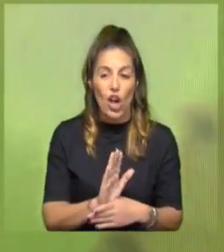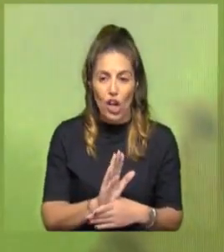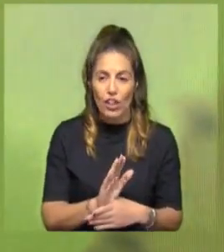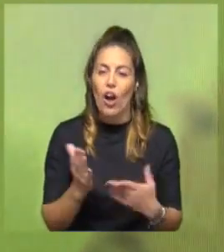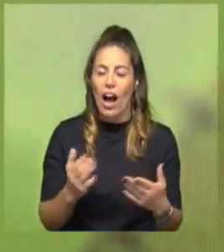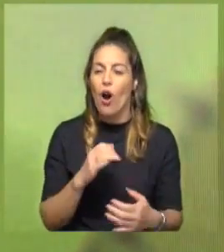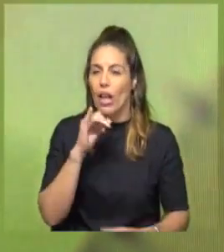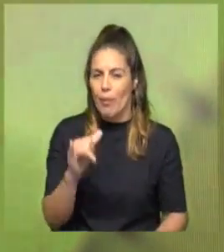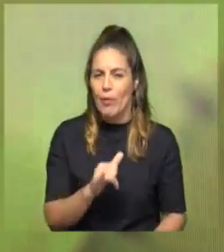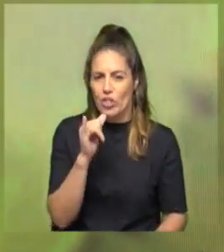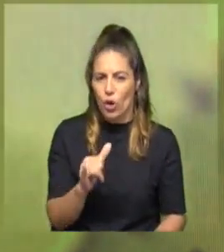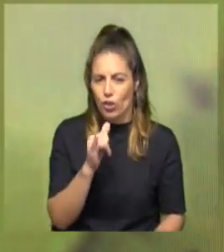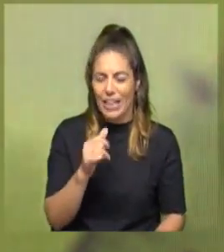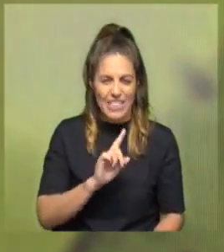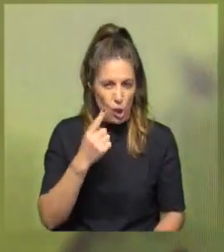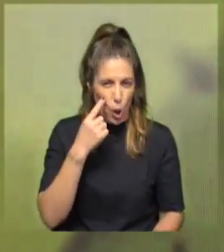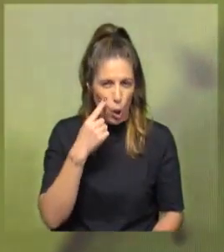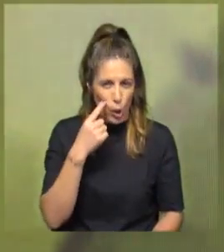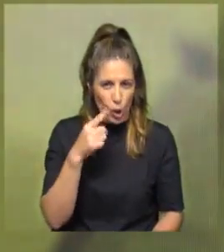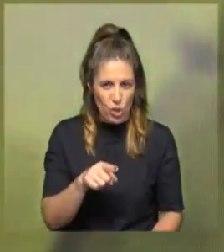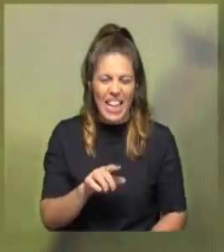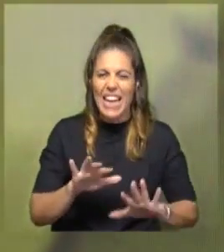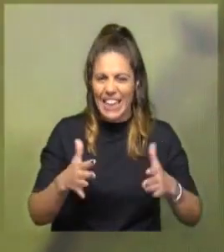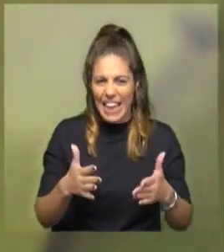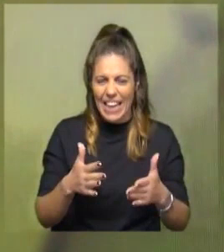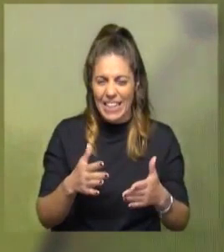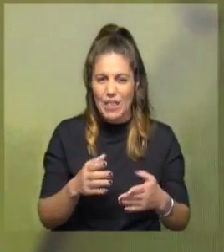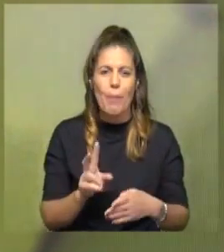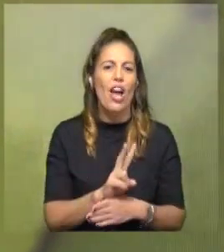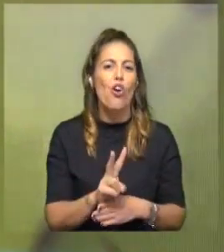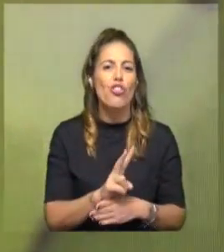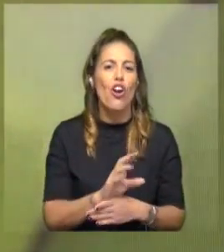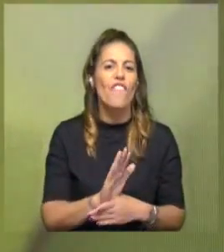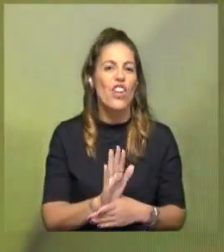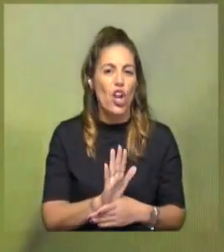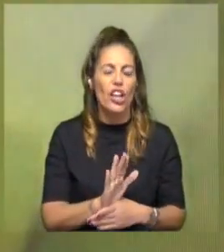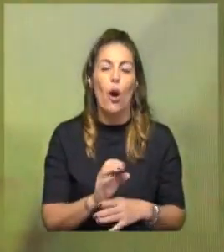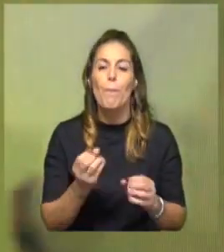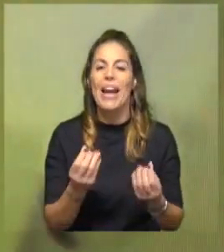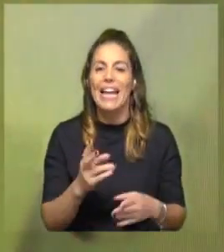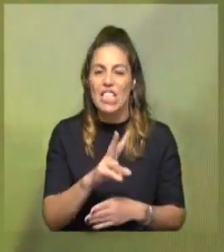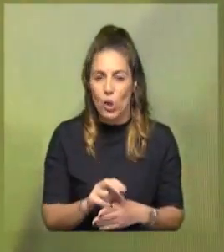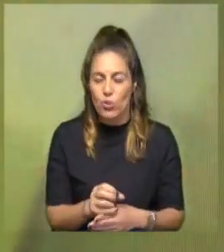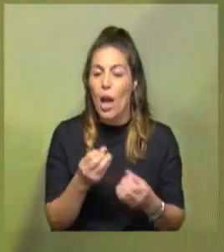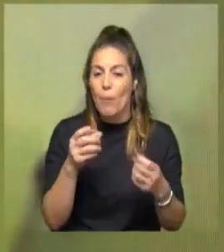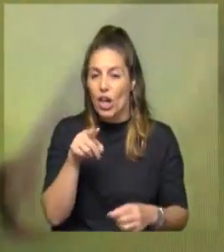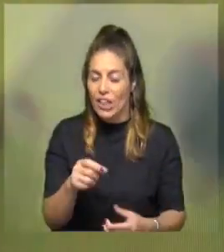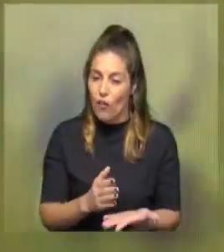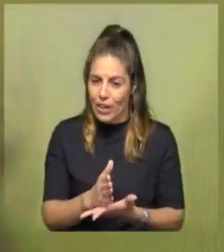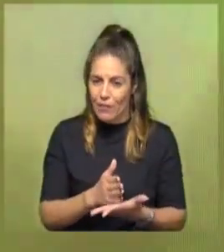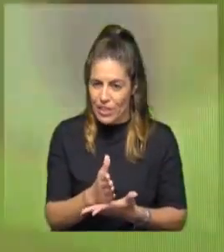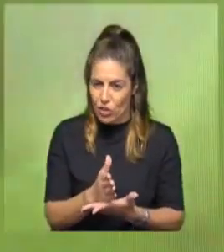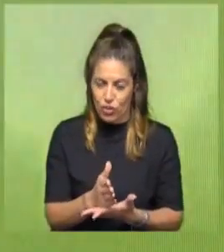nota les vamos a contar, si no lo conocen el concepto, qué es un agente de control biológico, para qué se usa y por qué esto es beneficioso.